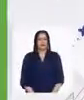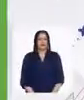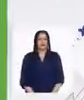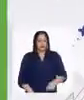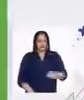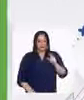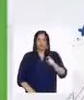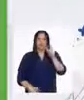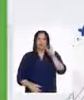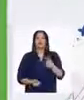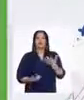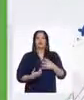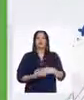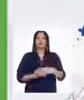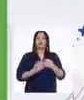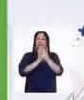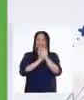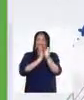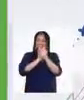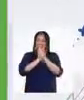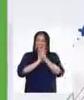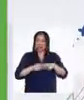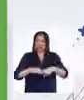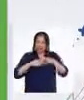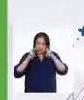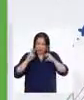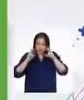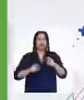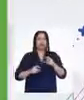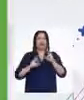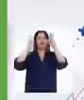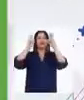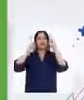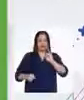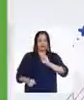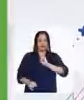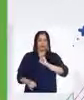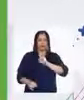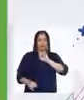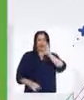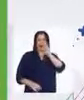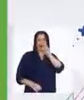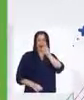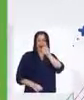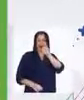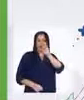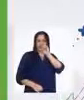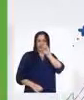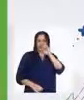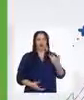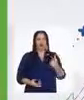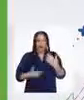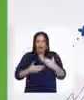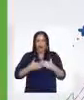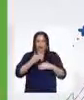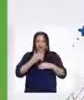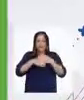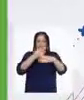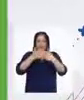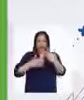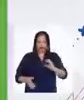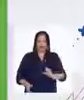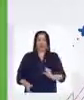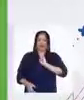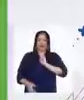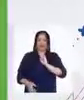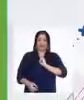Uno de los autores que más exploró sobre la identidad fue Erikson. En el desarrollo de la identidad se atraviesa